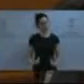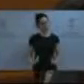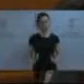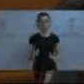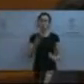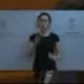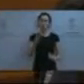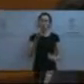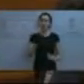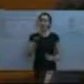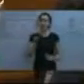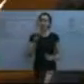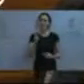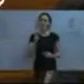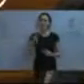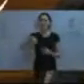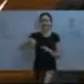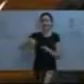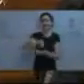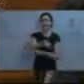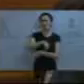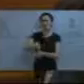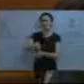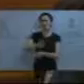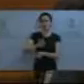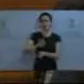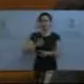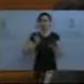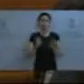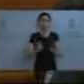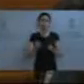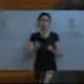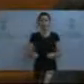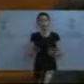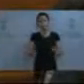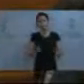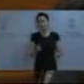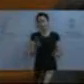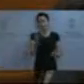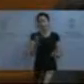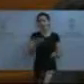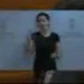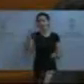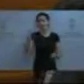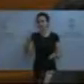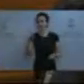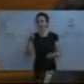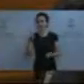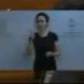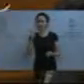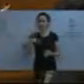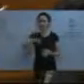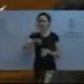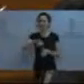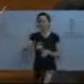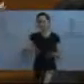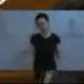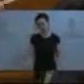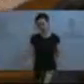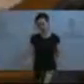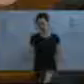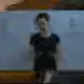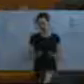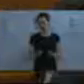a 40 kilómetros, o bien la de Arriondas, que está a 55 kilómetros, y si tiene